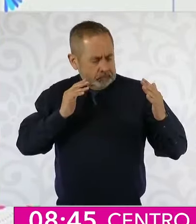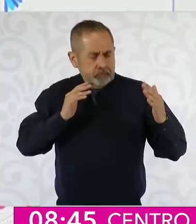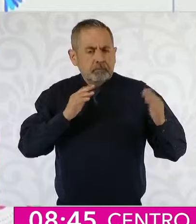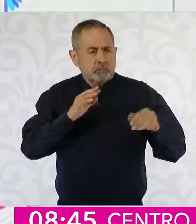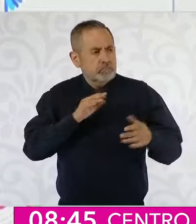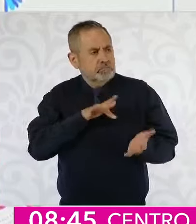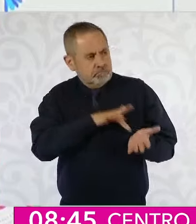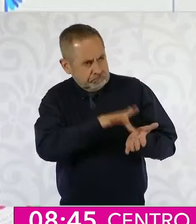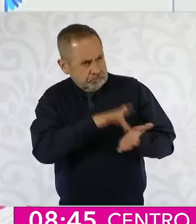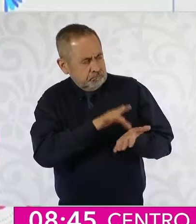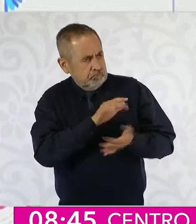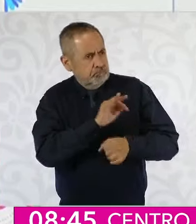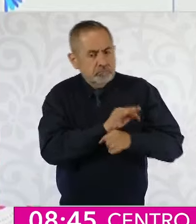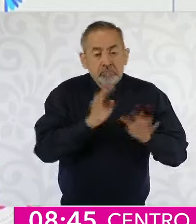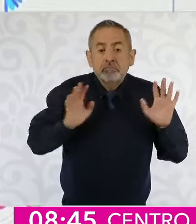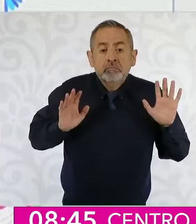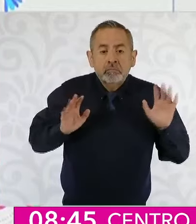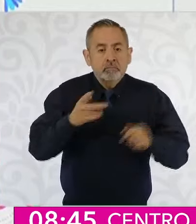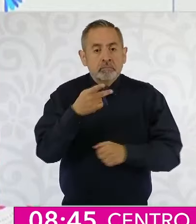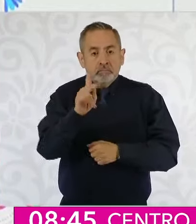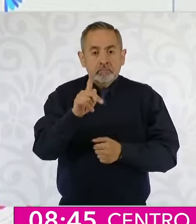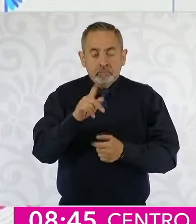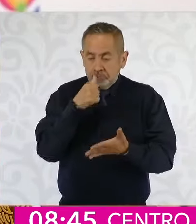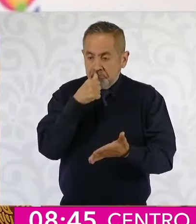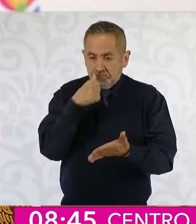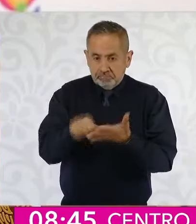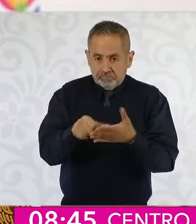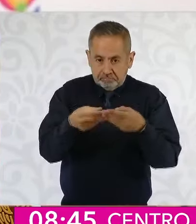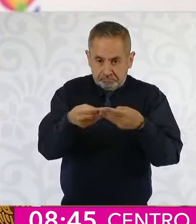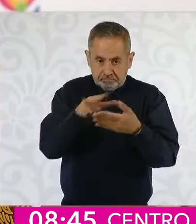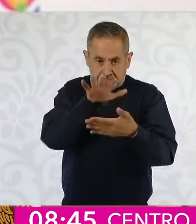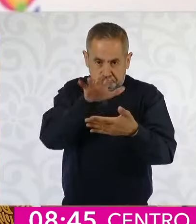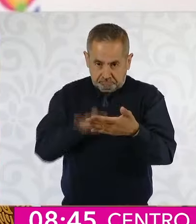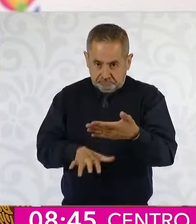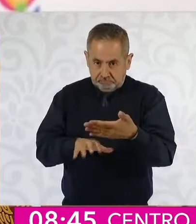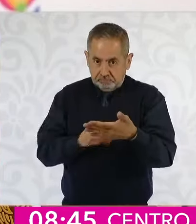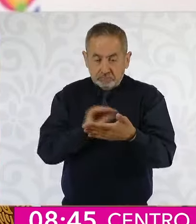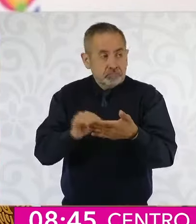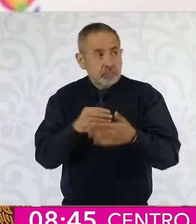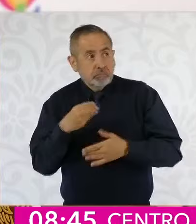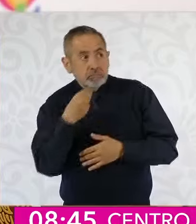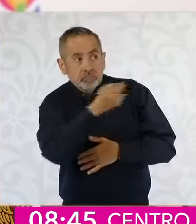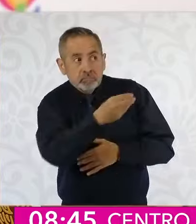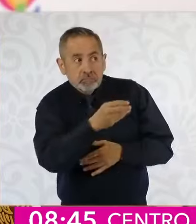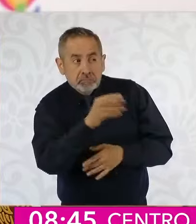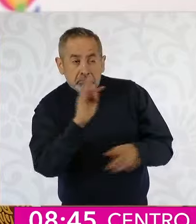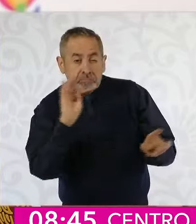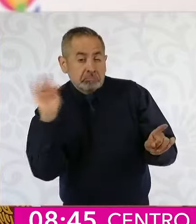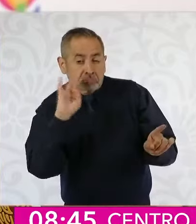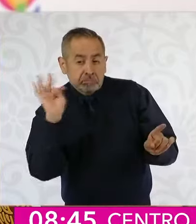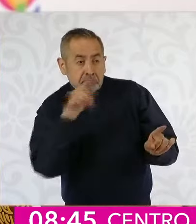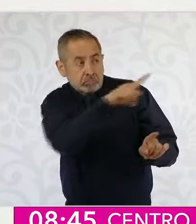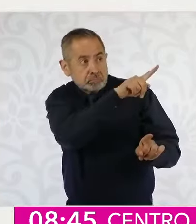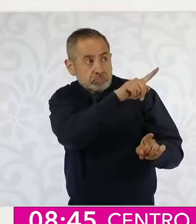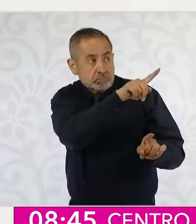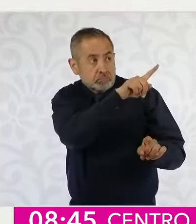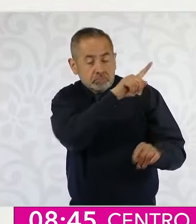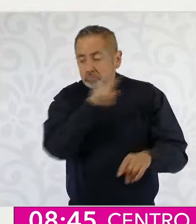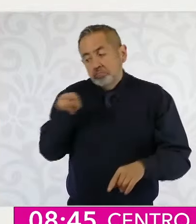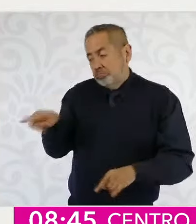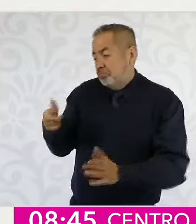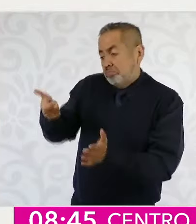y a México. Pero el argumento de la carta es, si se llega a poner aranceles y entramos a un proceso